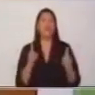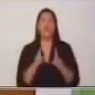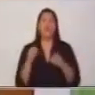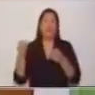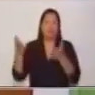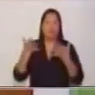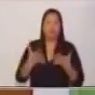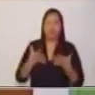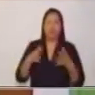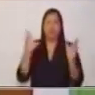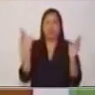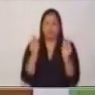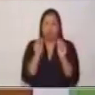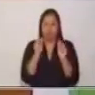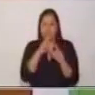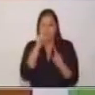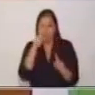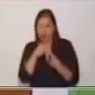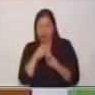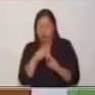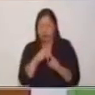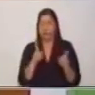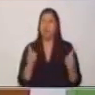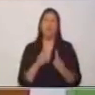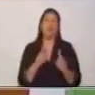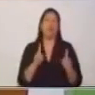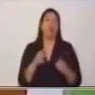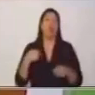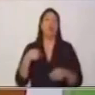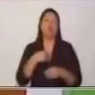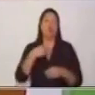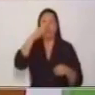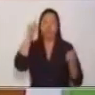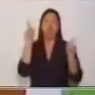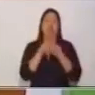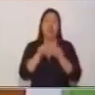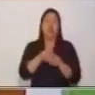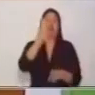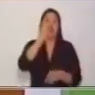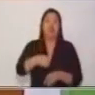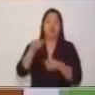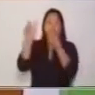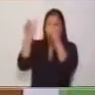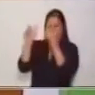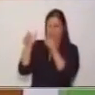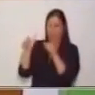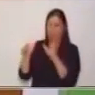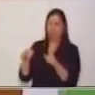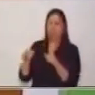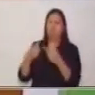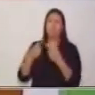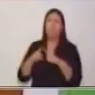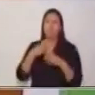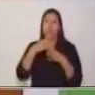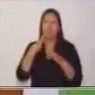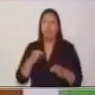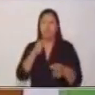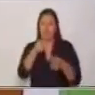explícita, ya que esto también necesita de nuestro análisis y nuestra complicidad, pero ahí está la